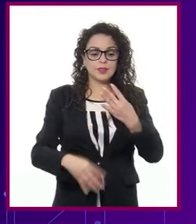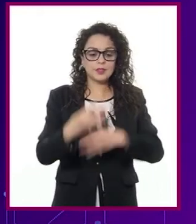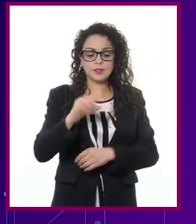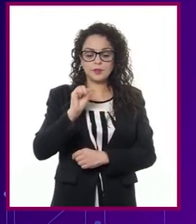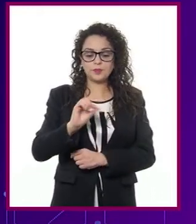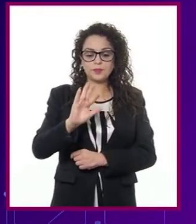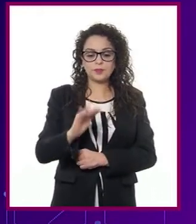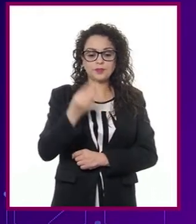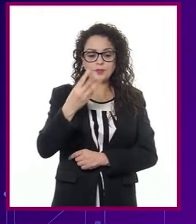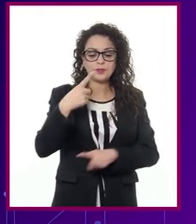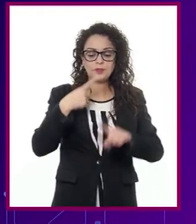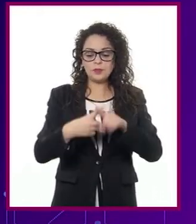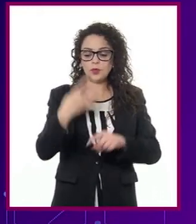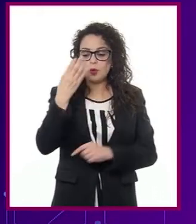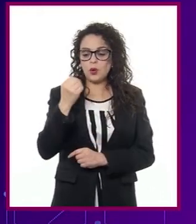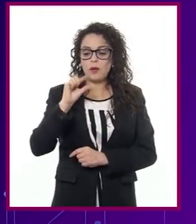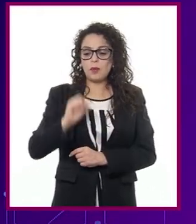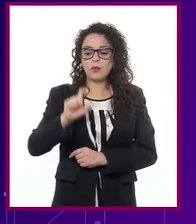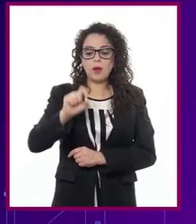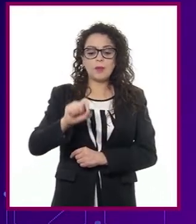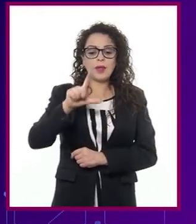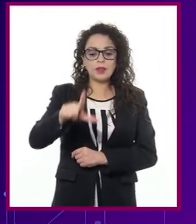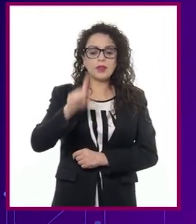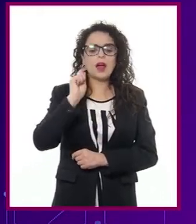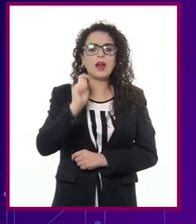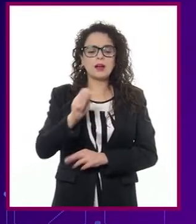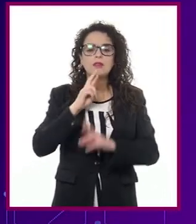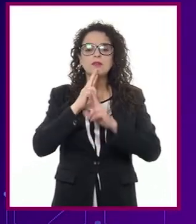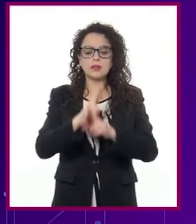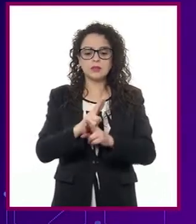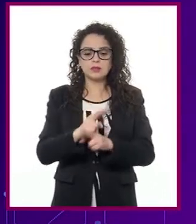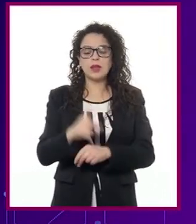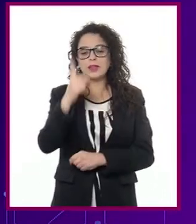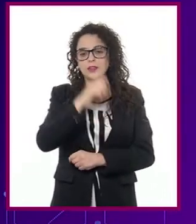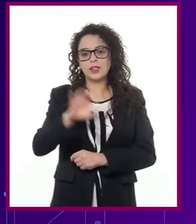14.53 por 9.27 es igual a